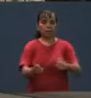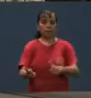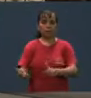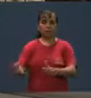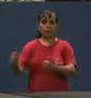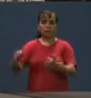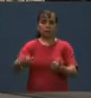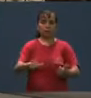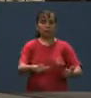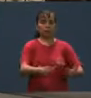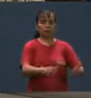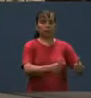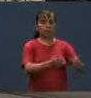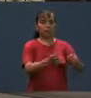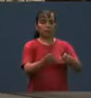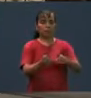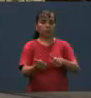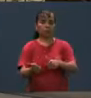aleluya,